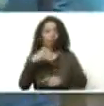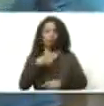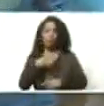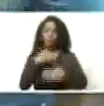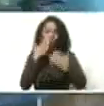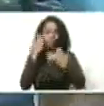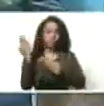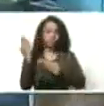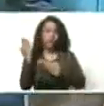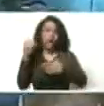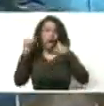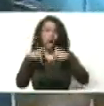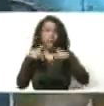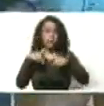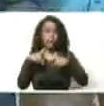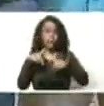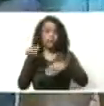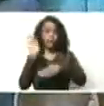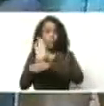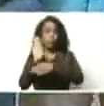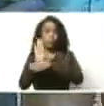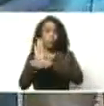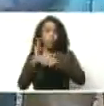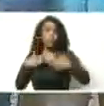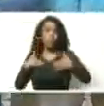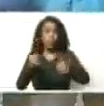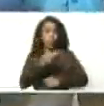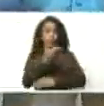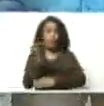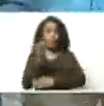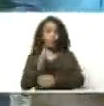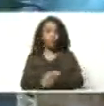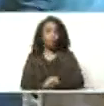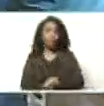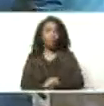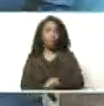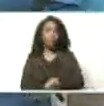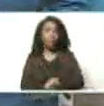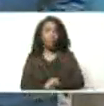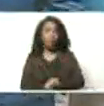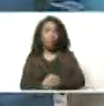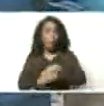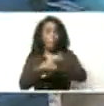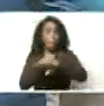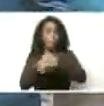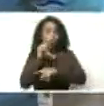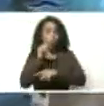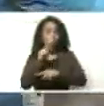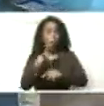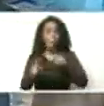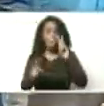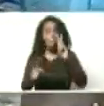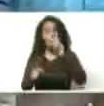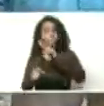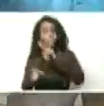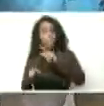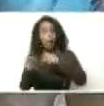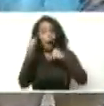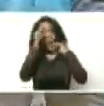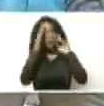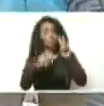aquí se curan en salud se declara bueno ministros meterle el ojo de artillería